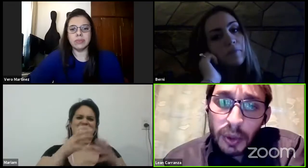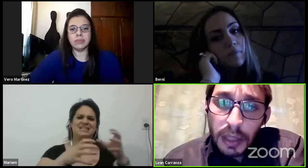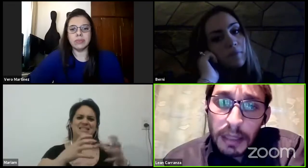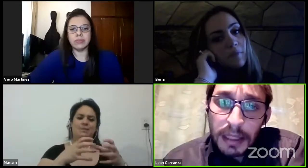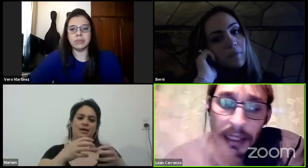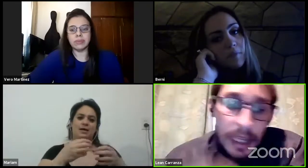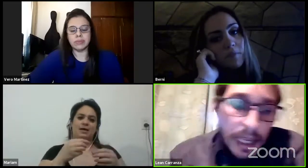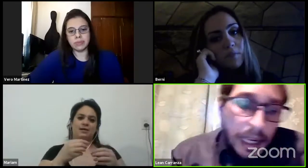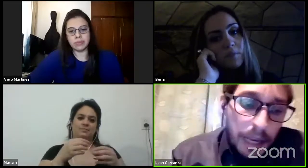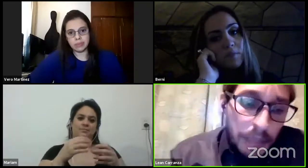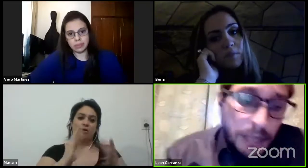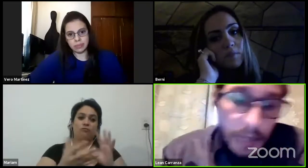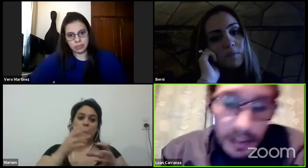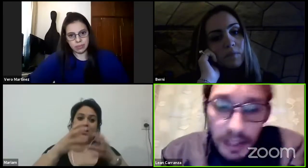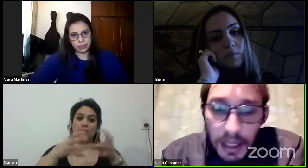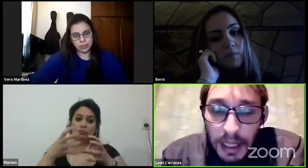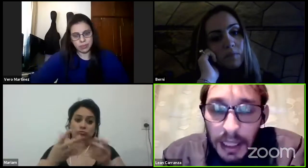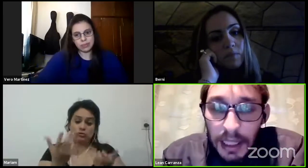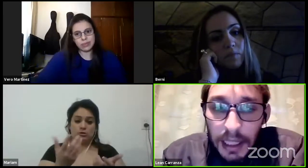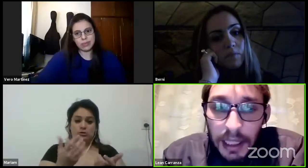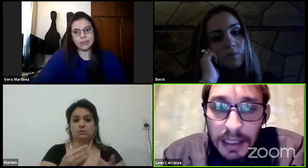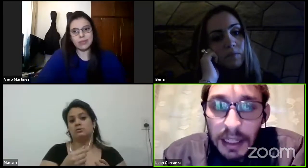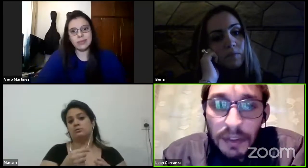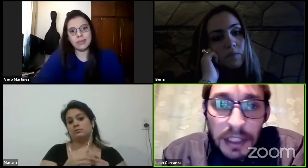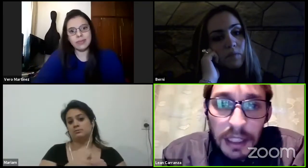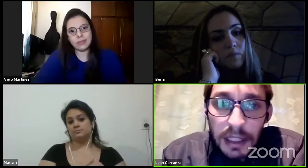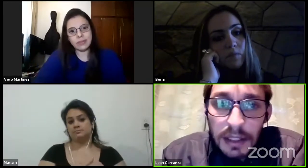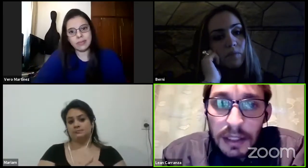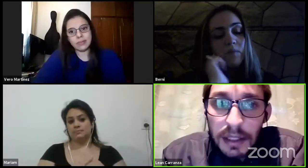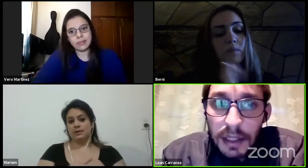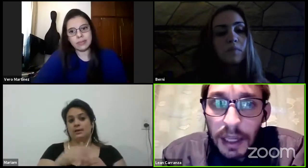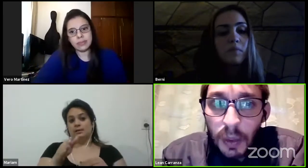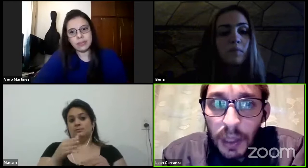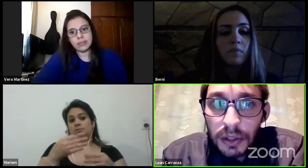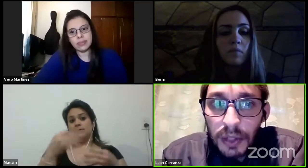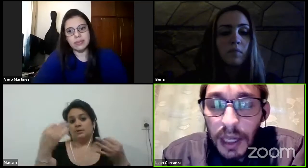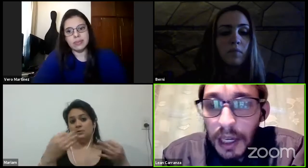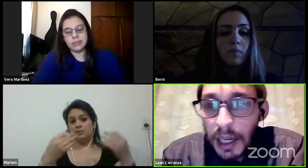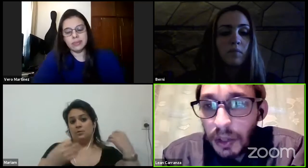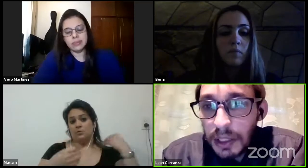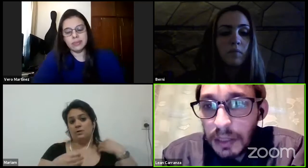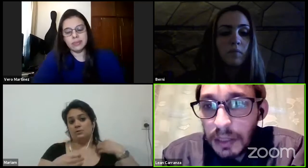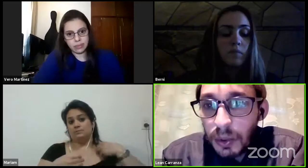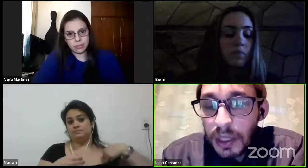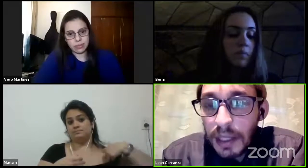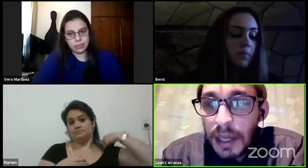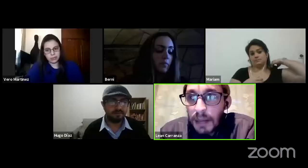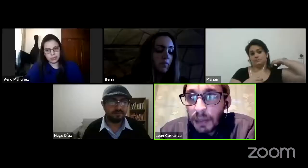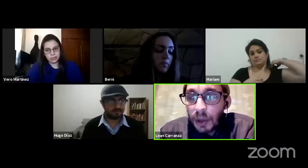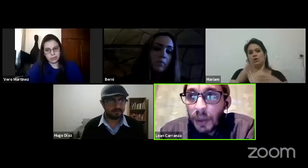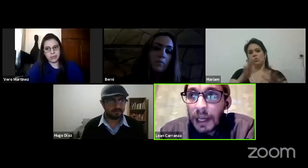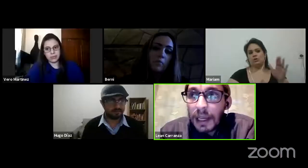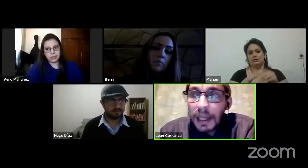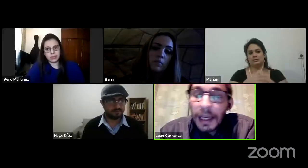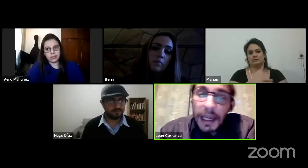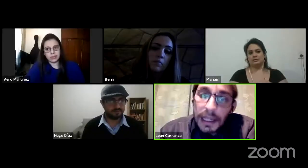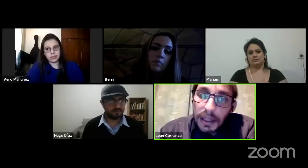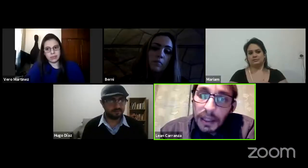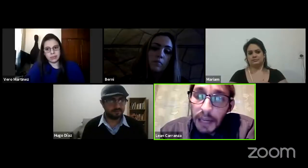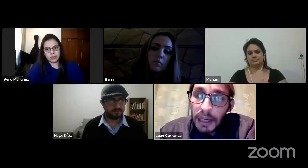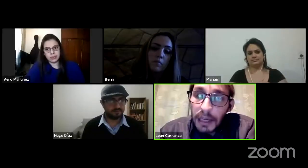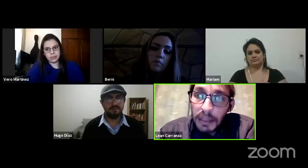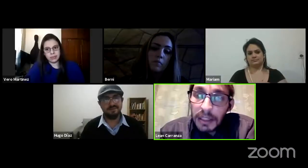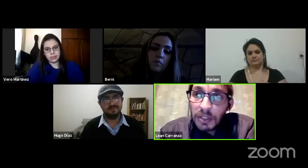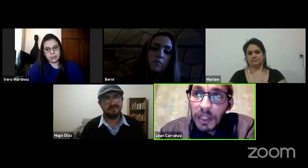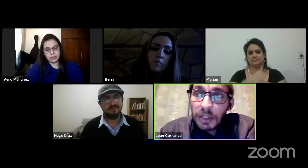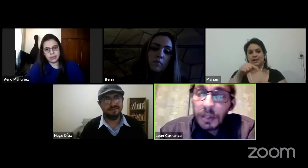justamente las mismas y ser eficientes en cuanto a lo que se busca por lo cual esta es